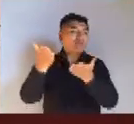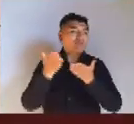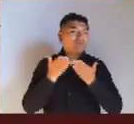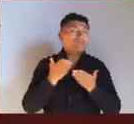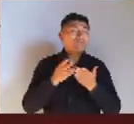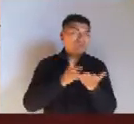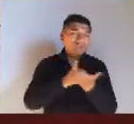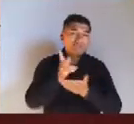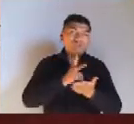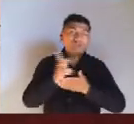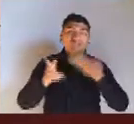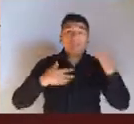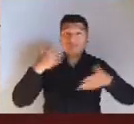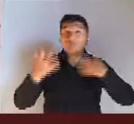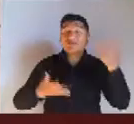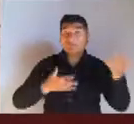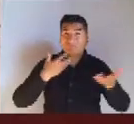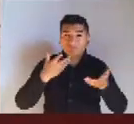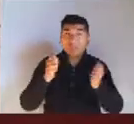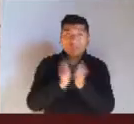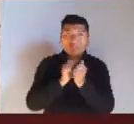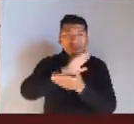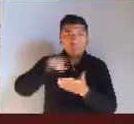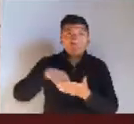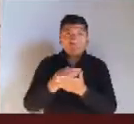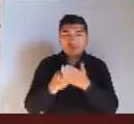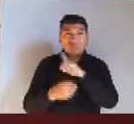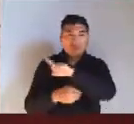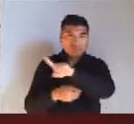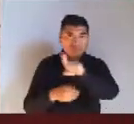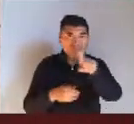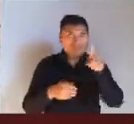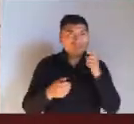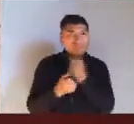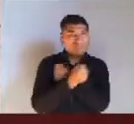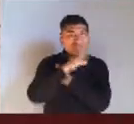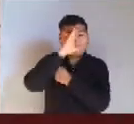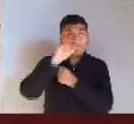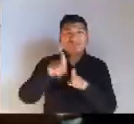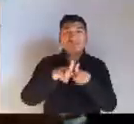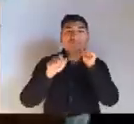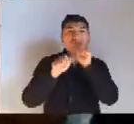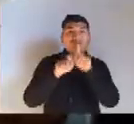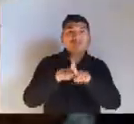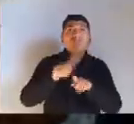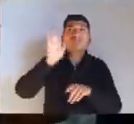la auténtica felicidad, esté con todos ustedes, queridos hermanos.